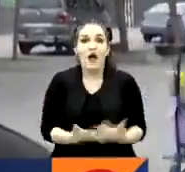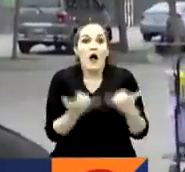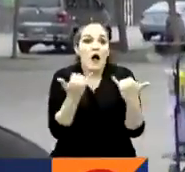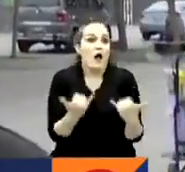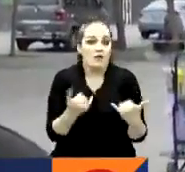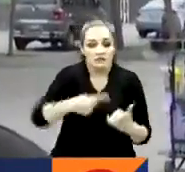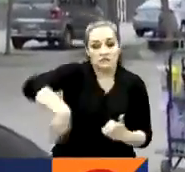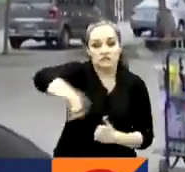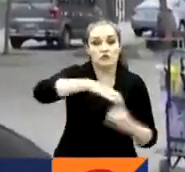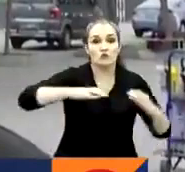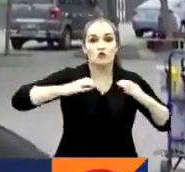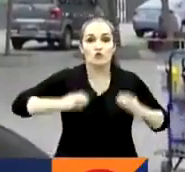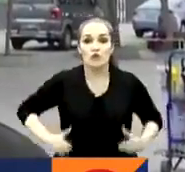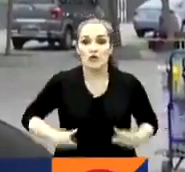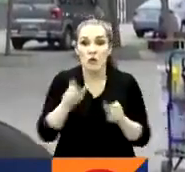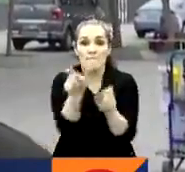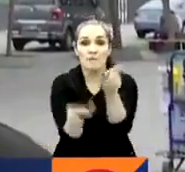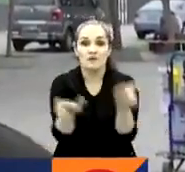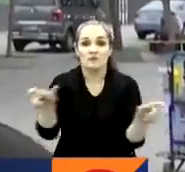una decisión